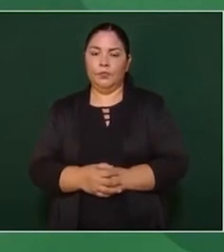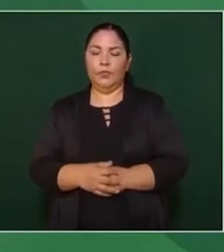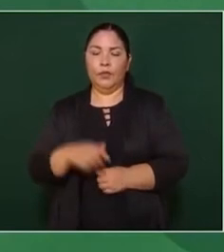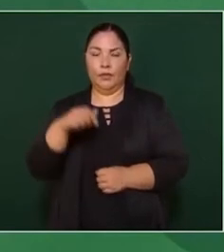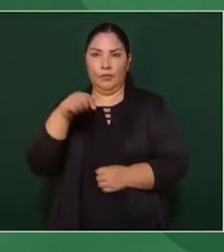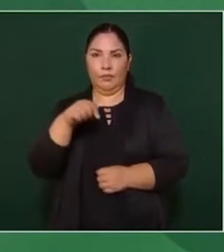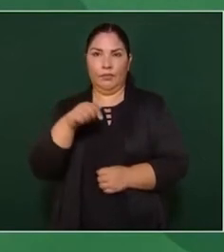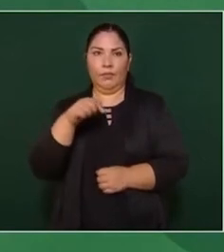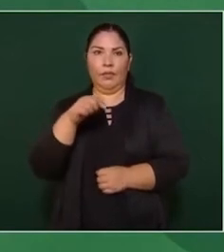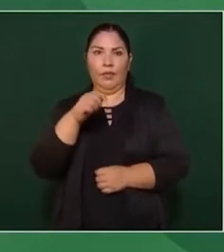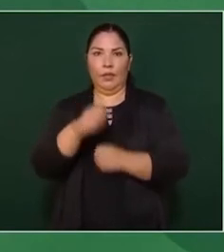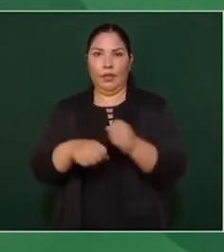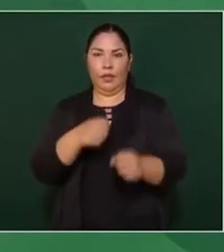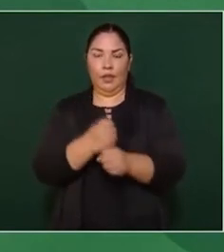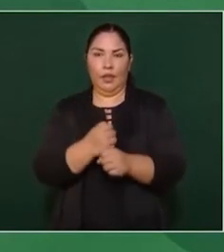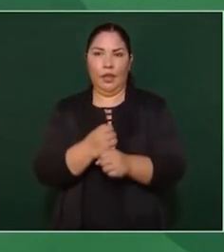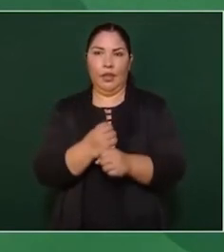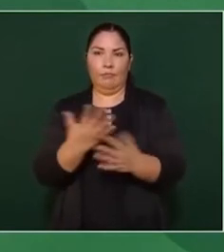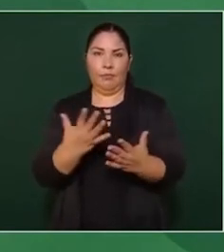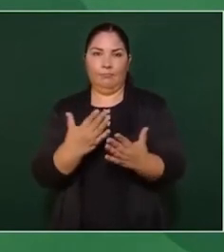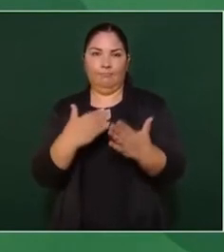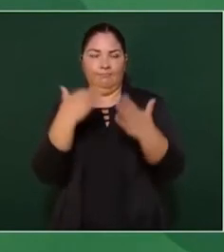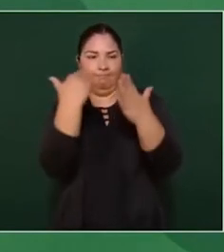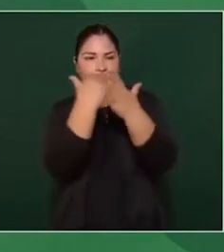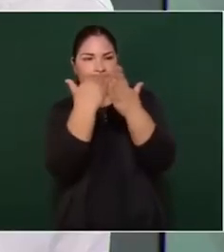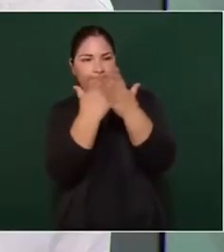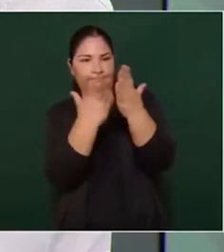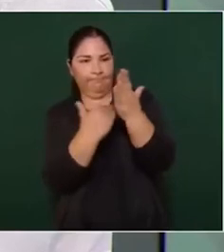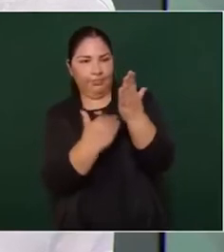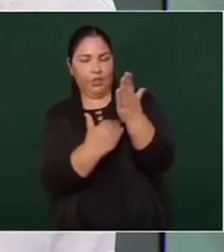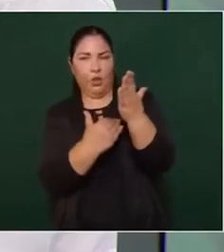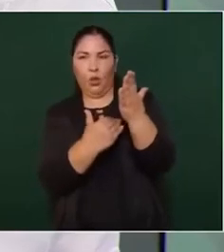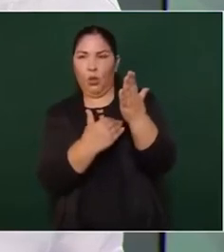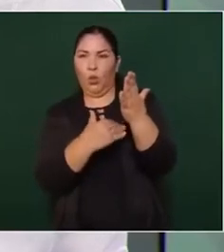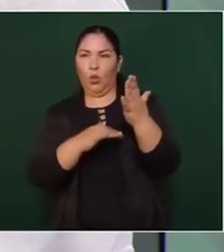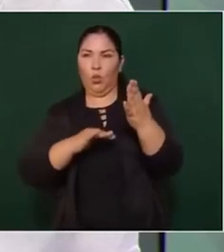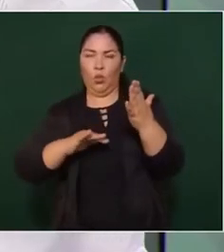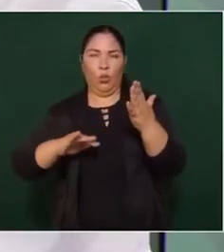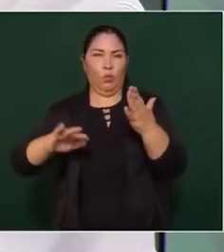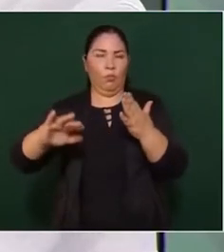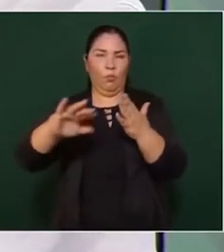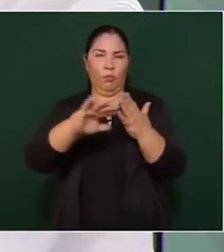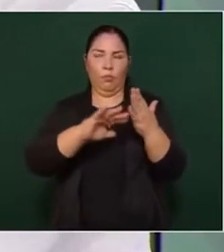Este año vamos a regularizar todo lo